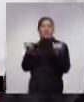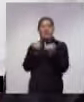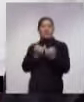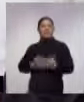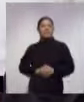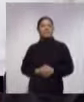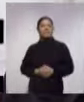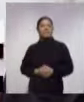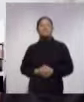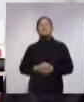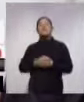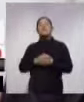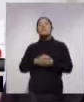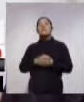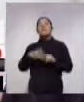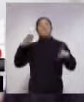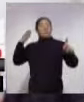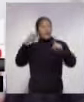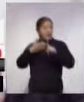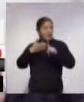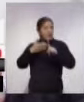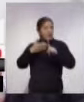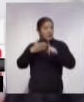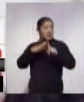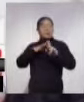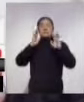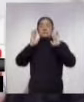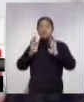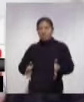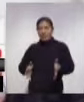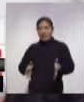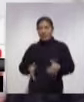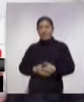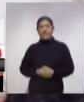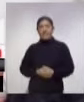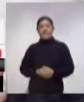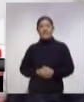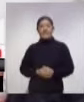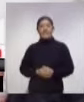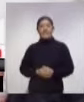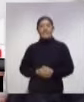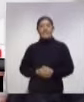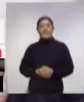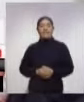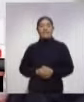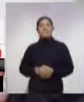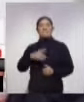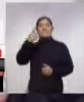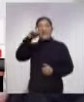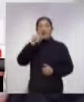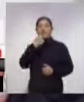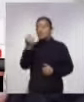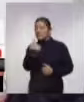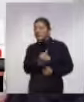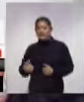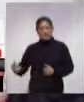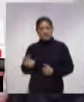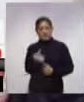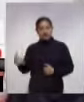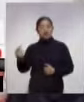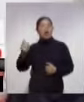tenemos el objetivo de terminar en este mes para cubrir absolutamente todos nuestros niños, nuestros